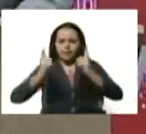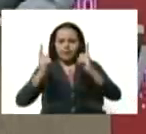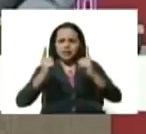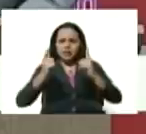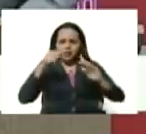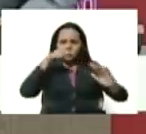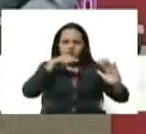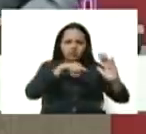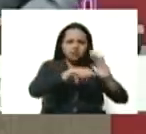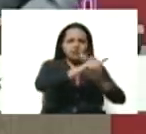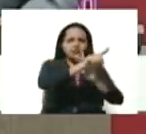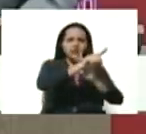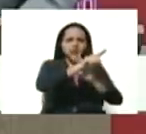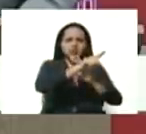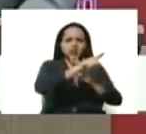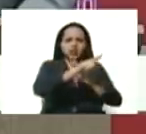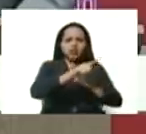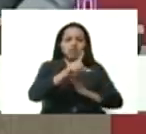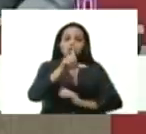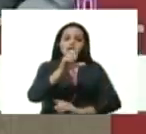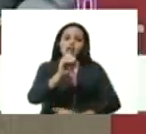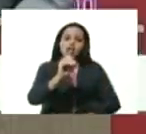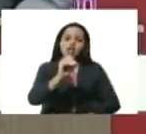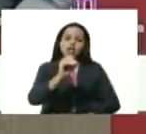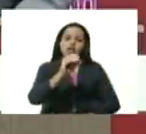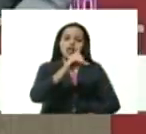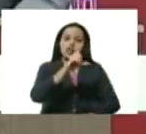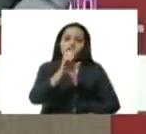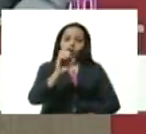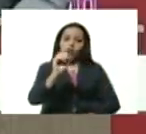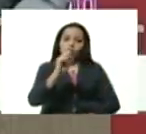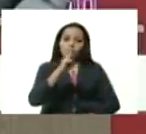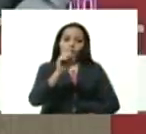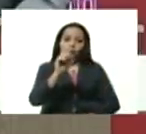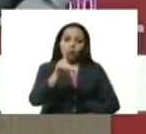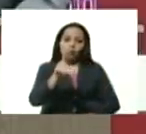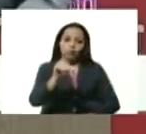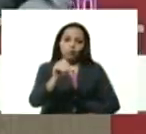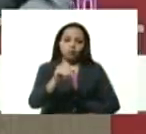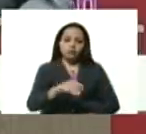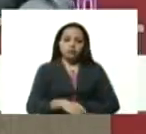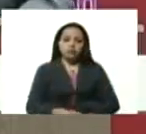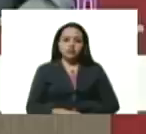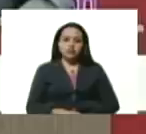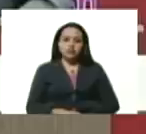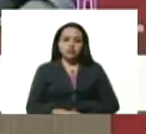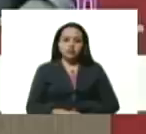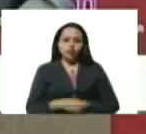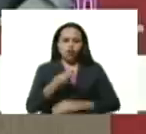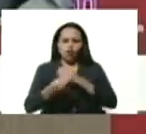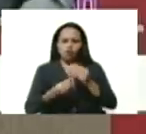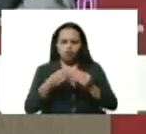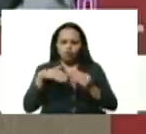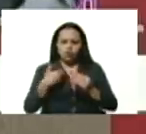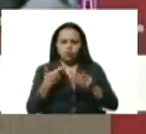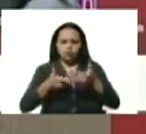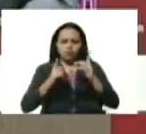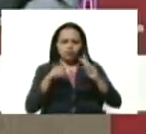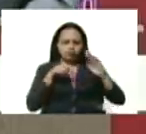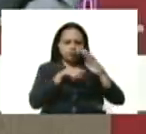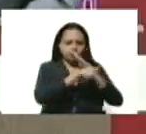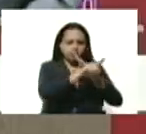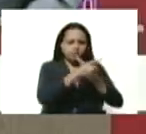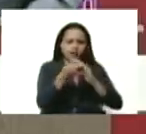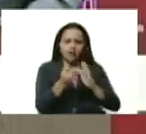a Leopoldo López cuando ya está demostrado que no tiene ningún tipo de vocación de ejercicio